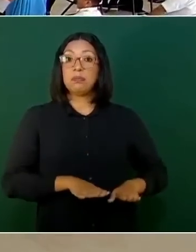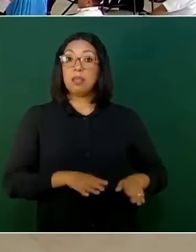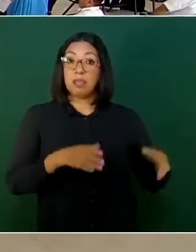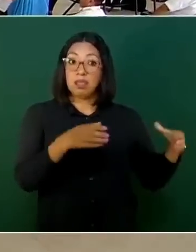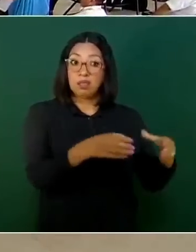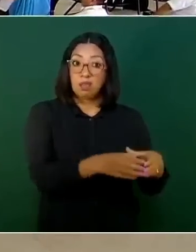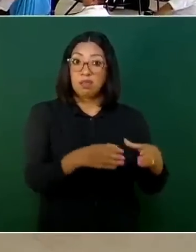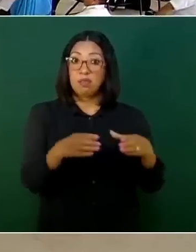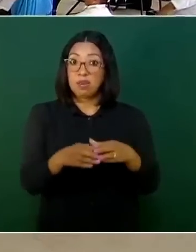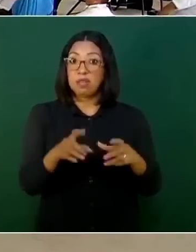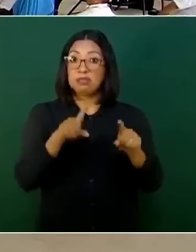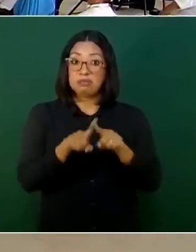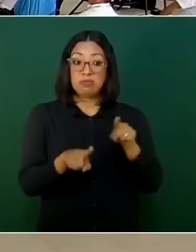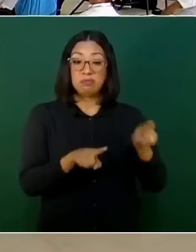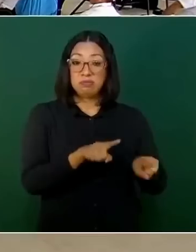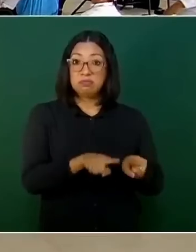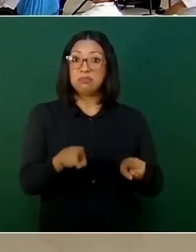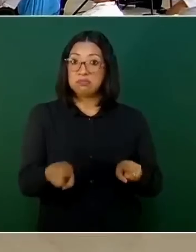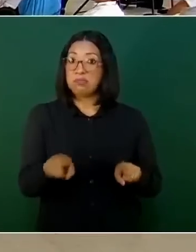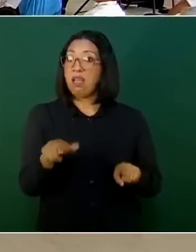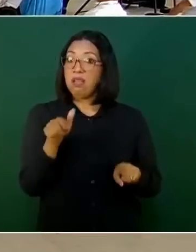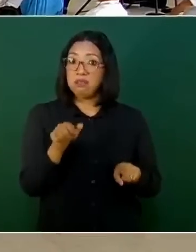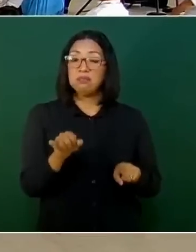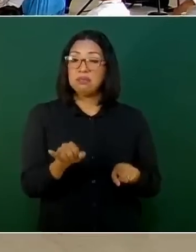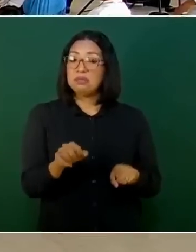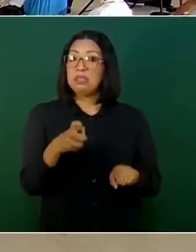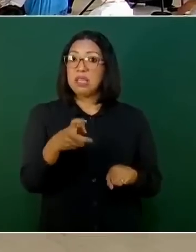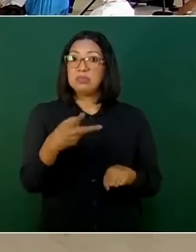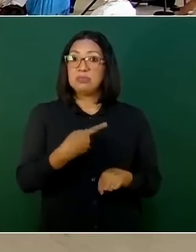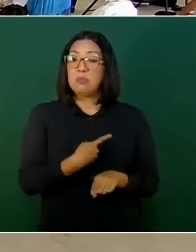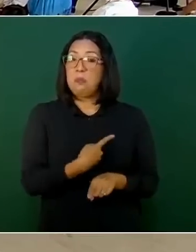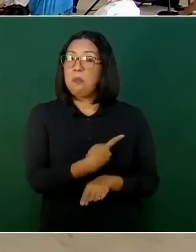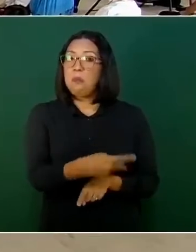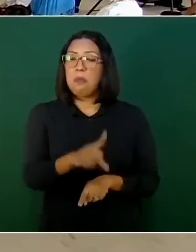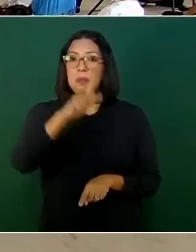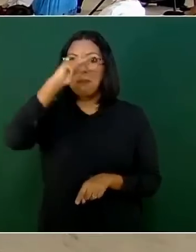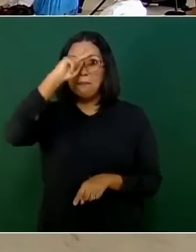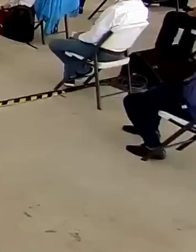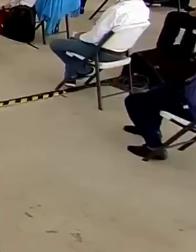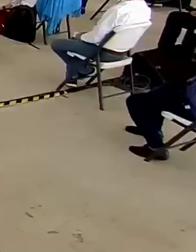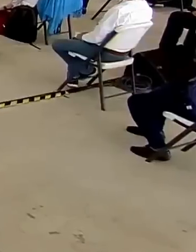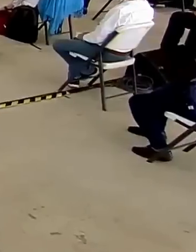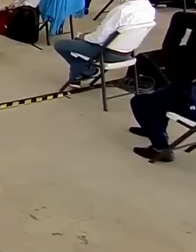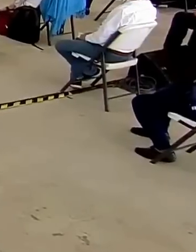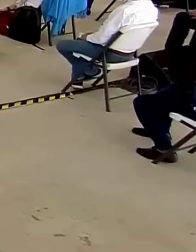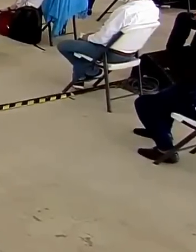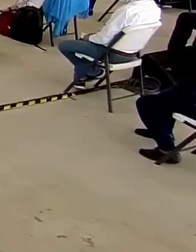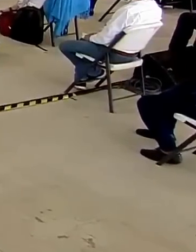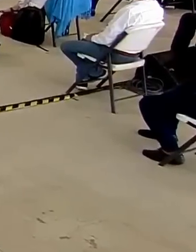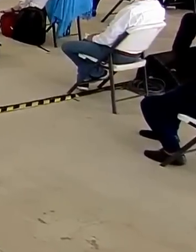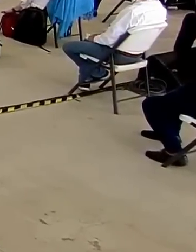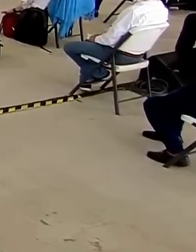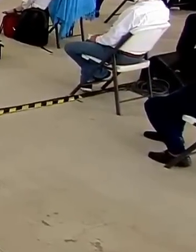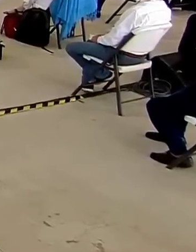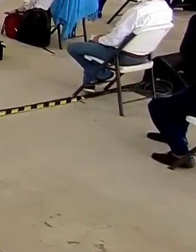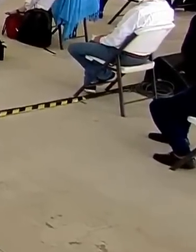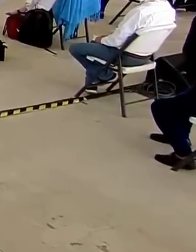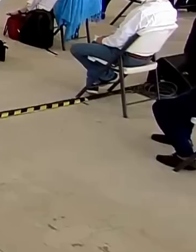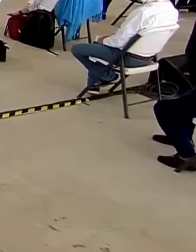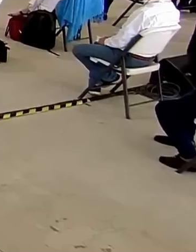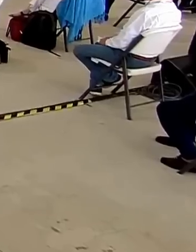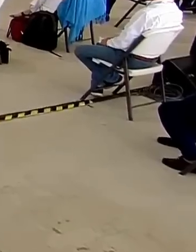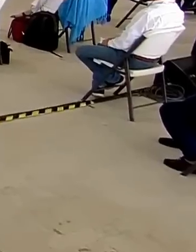de la zona maya, en una pobreza extrema, sin ningún servicio a sus hijos.